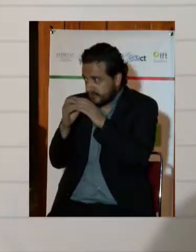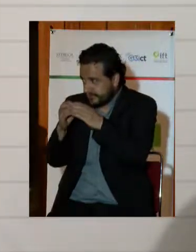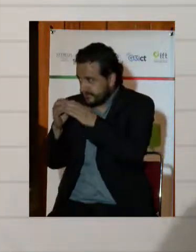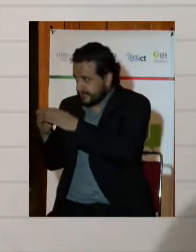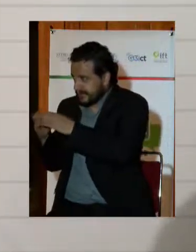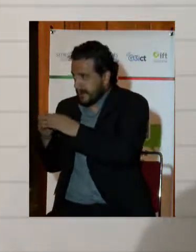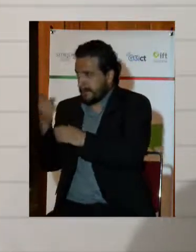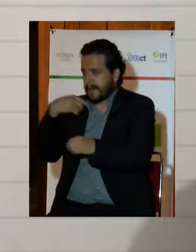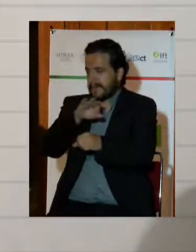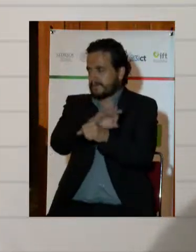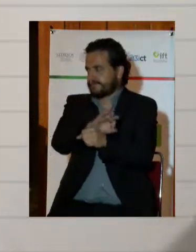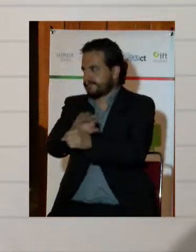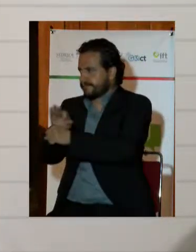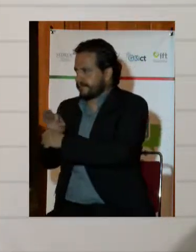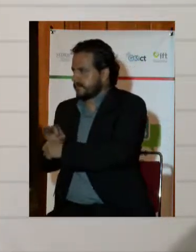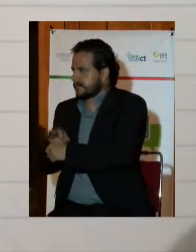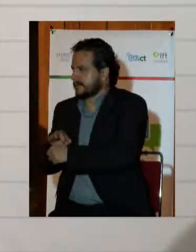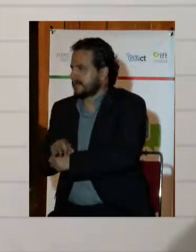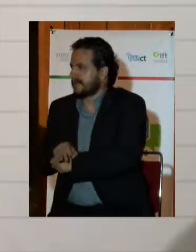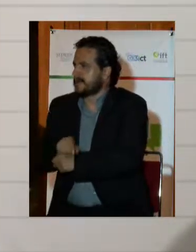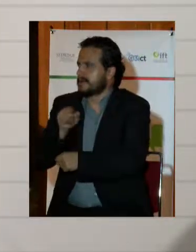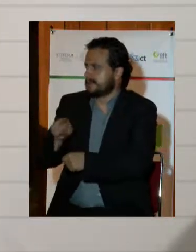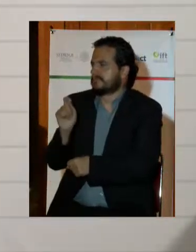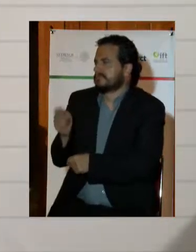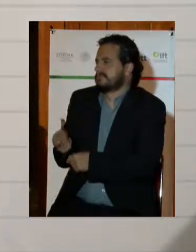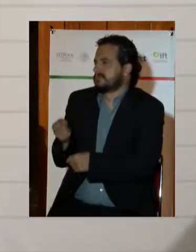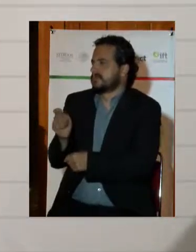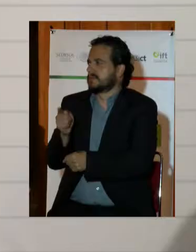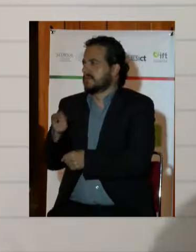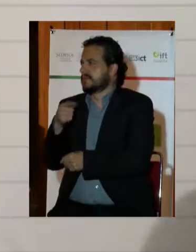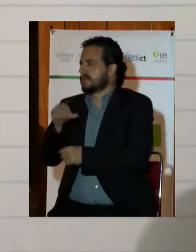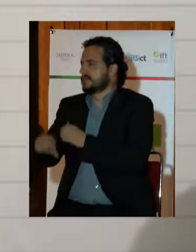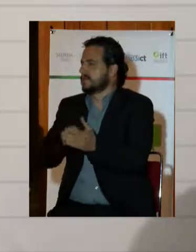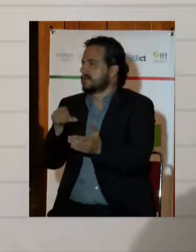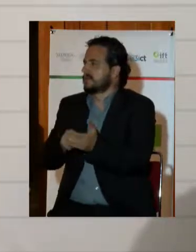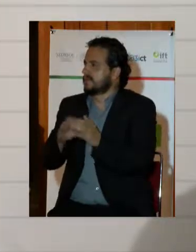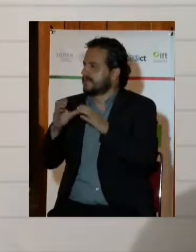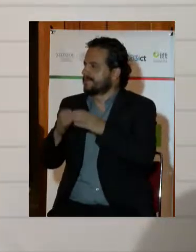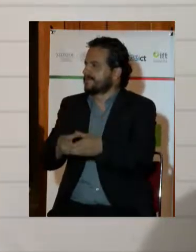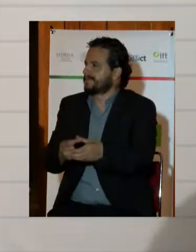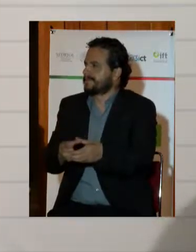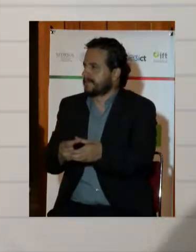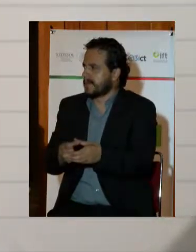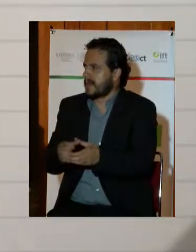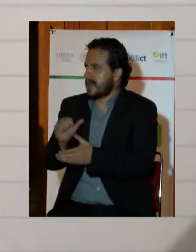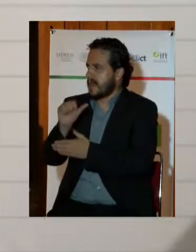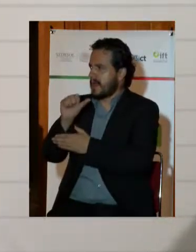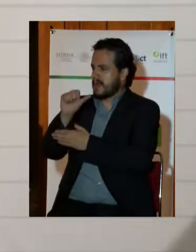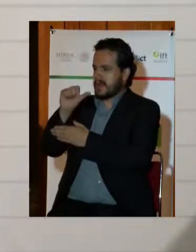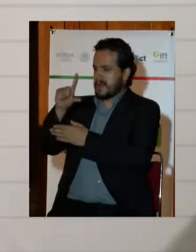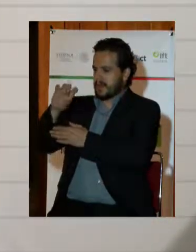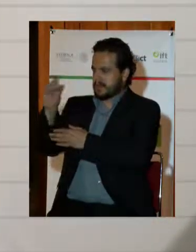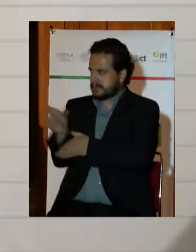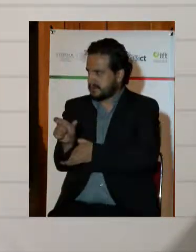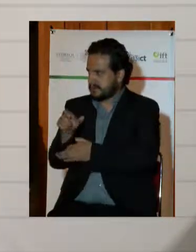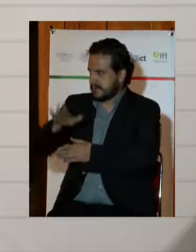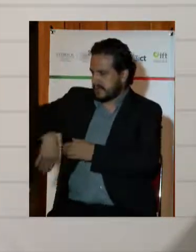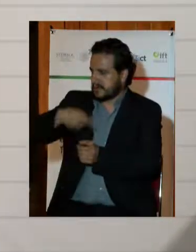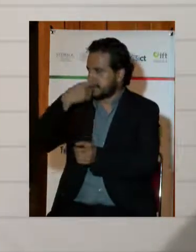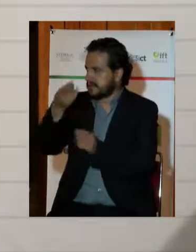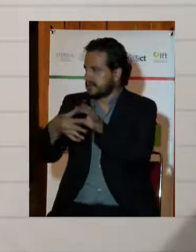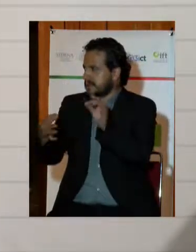quien ustedes escucharon, se entrenó en uno de esos centros. Como ya dijo Alex Lee hace rato, la misión de